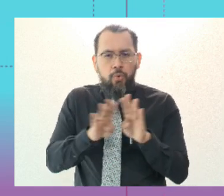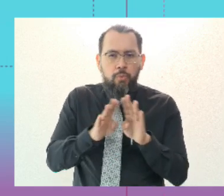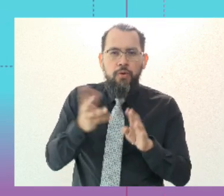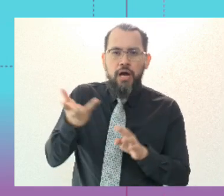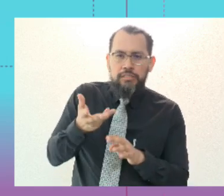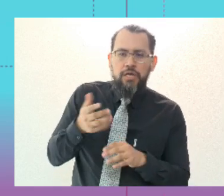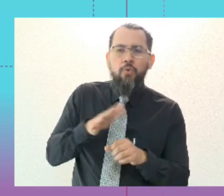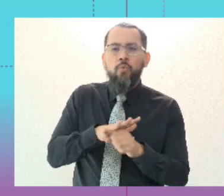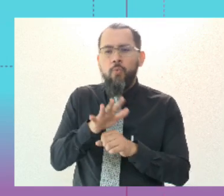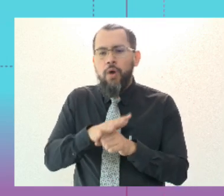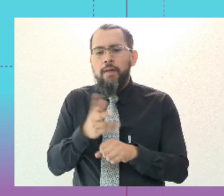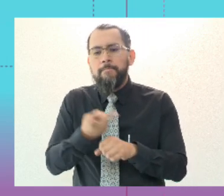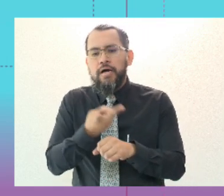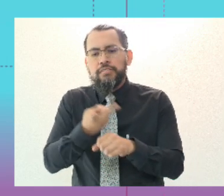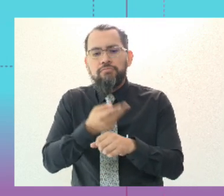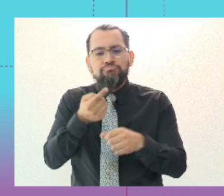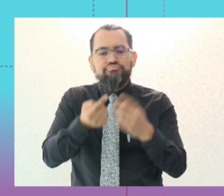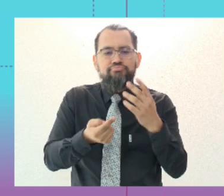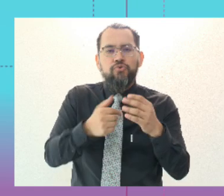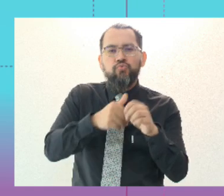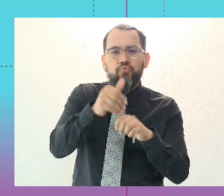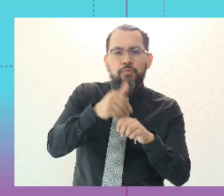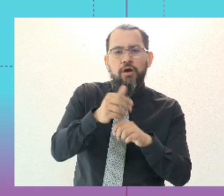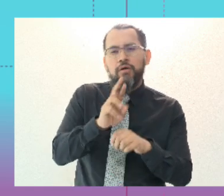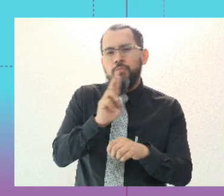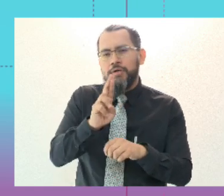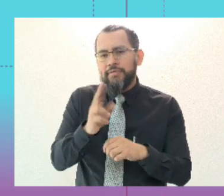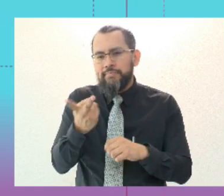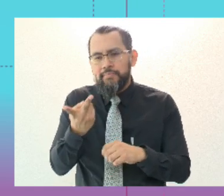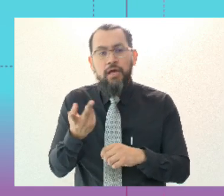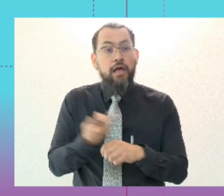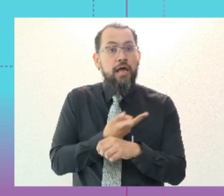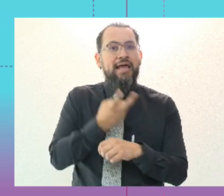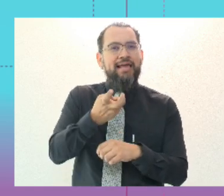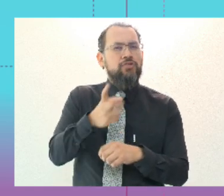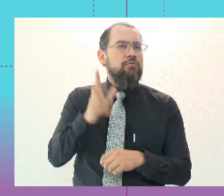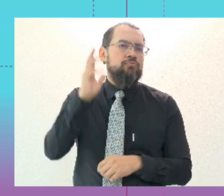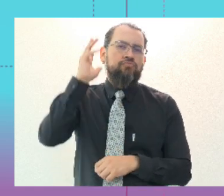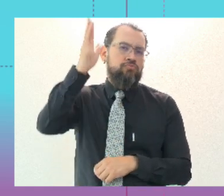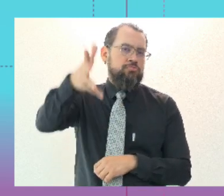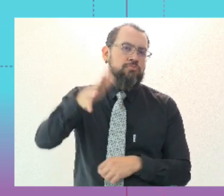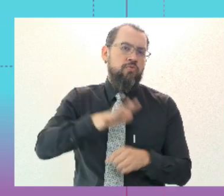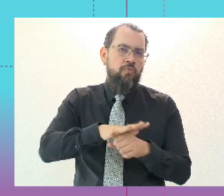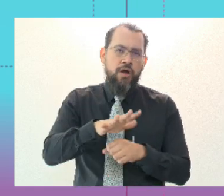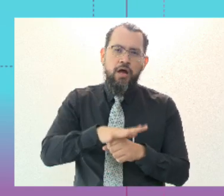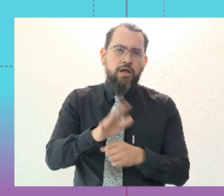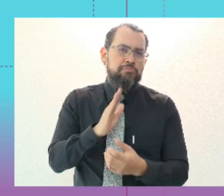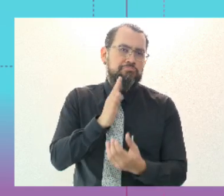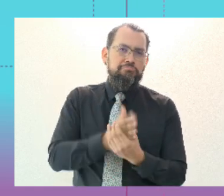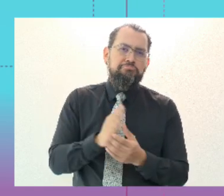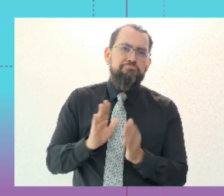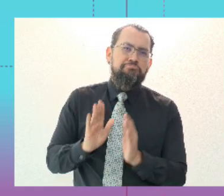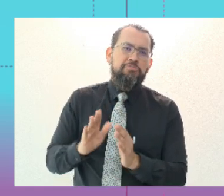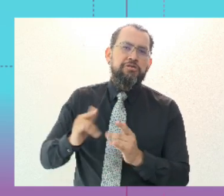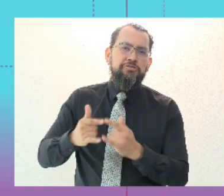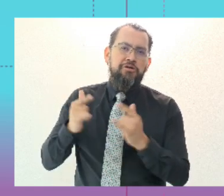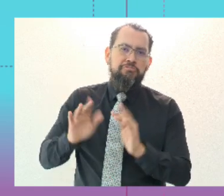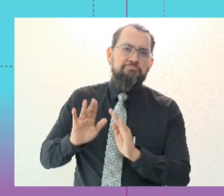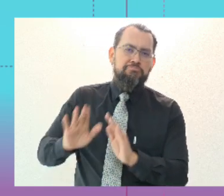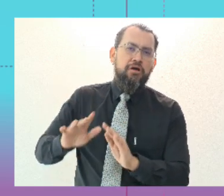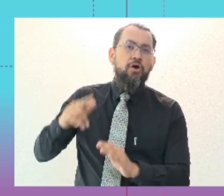y qué resultados tenemos, que en algún futuro formará parte de la evidencia documental que se